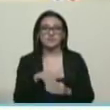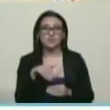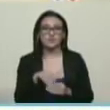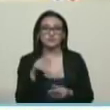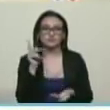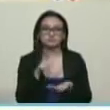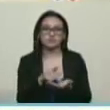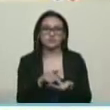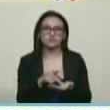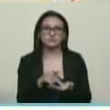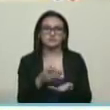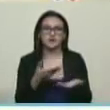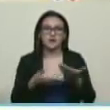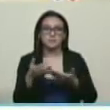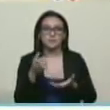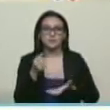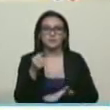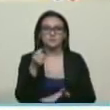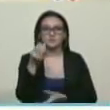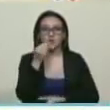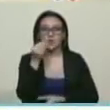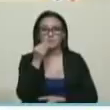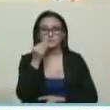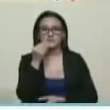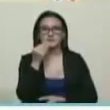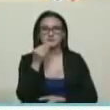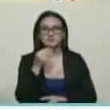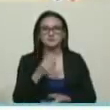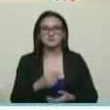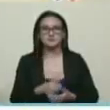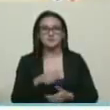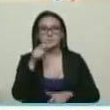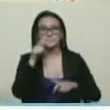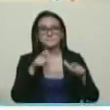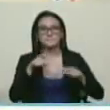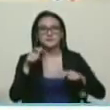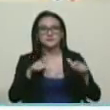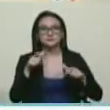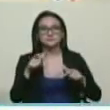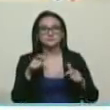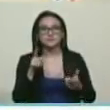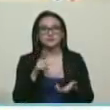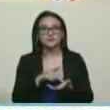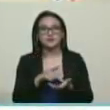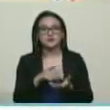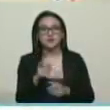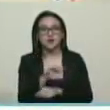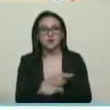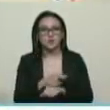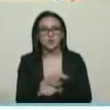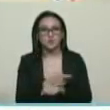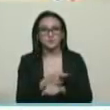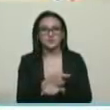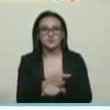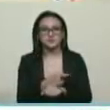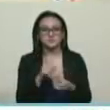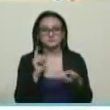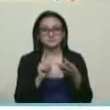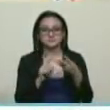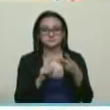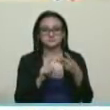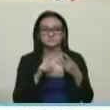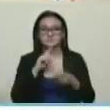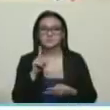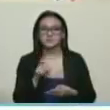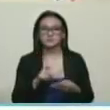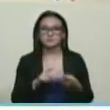asistido a cambio de una bolsa de comida por parte de funcionarios personas que estarían en el partido de gobierno. Y además, la tercera pregunta sería